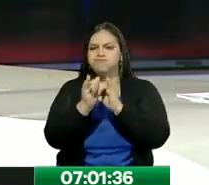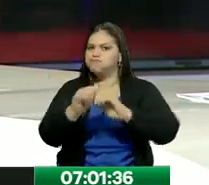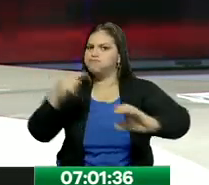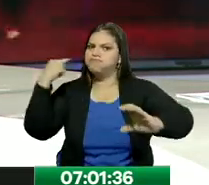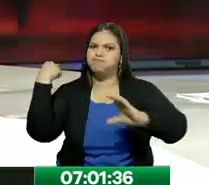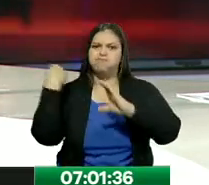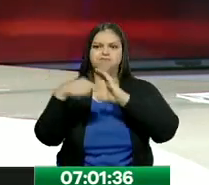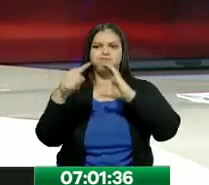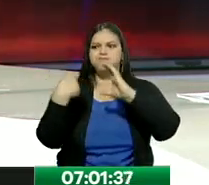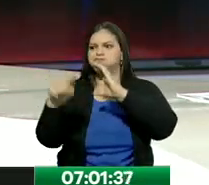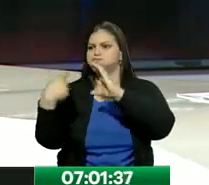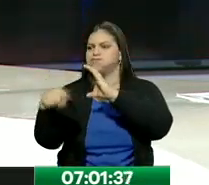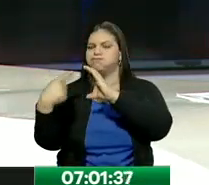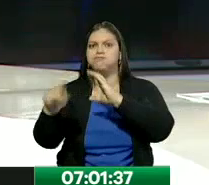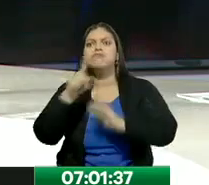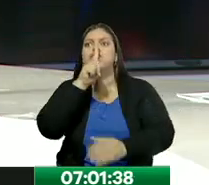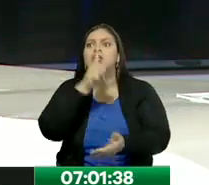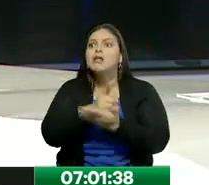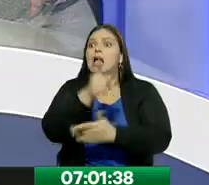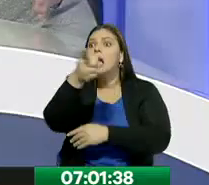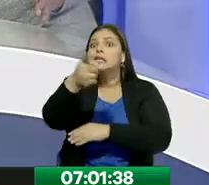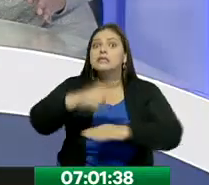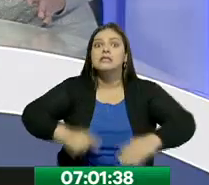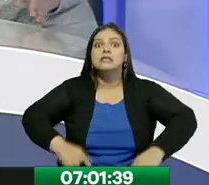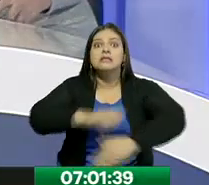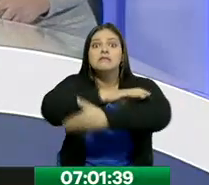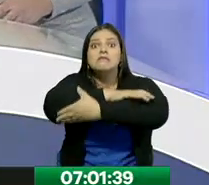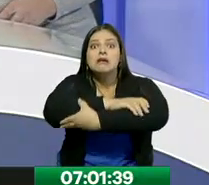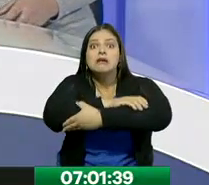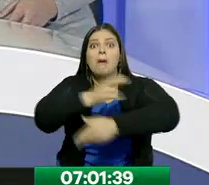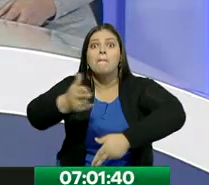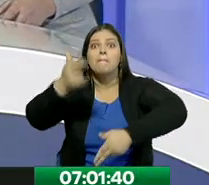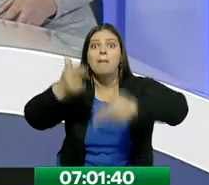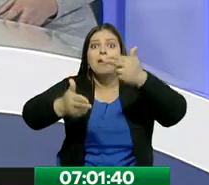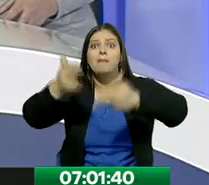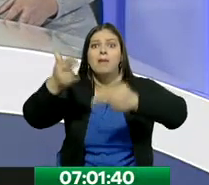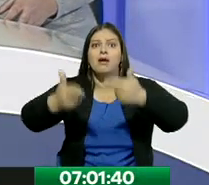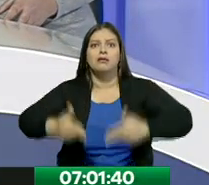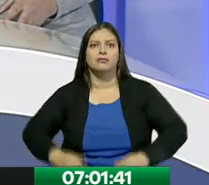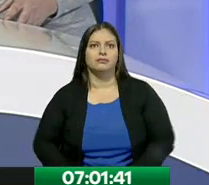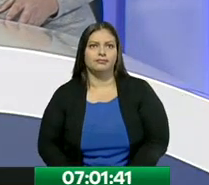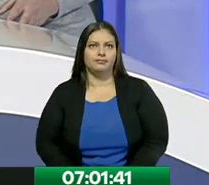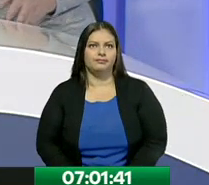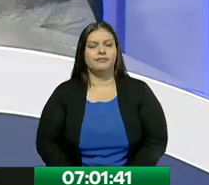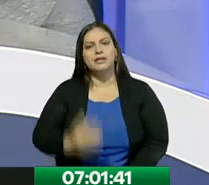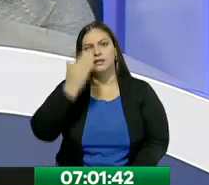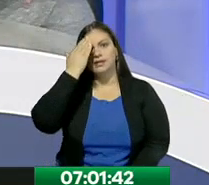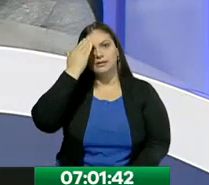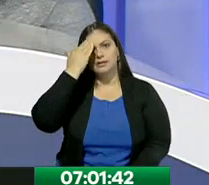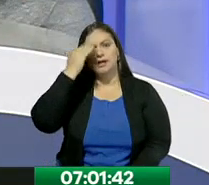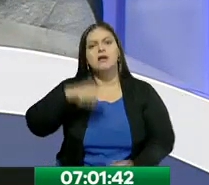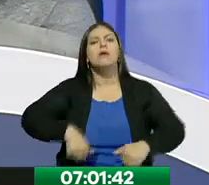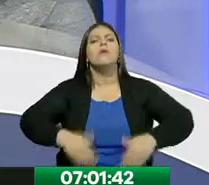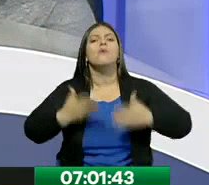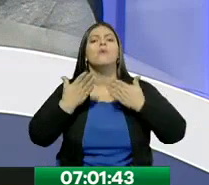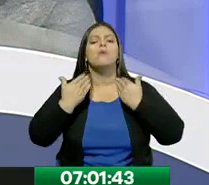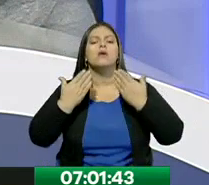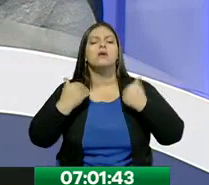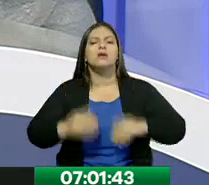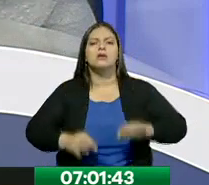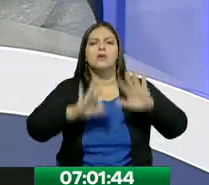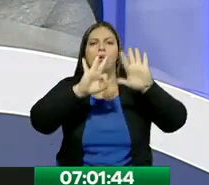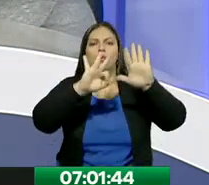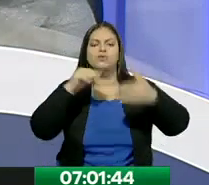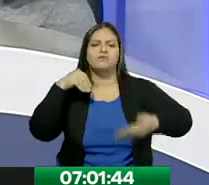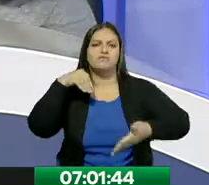habría pasado en el malecón. ¿Cómo nos armó todo un debate? Y eso debemos recordar que cerca de 8.000 uniformados trabajaron para la seguridad de